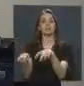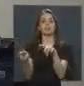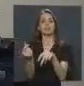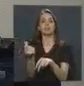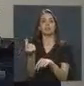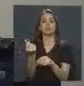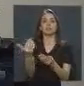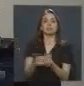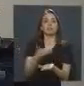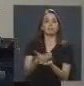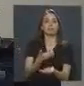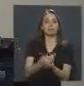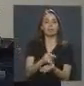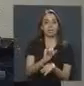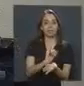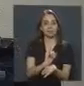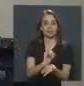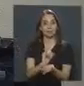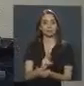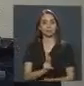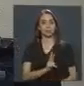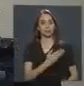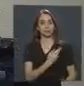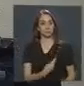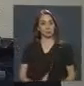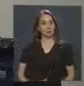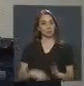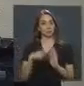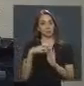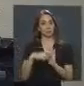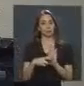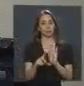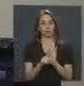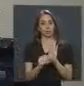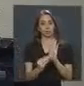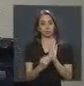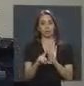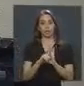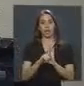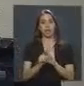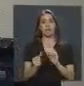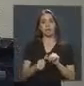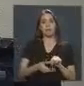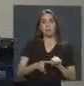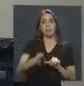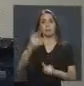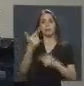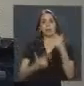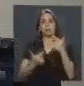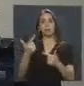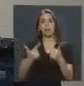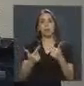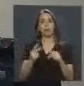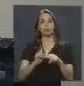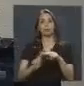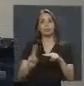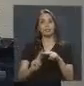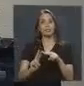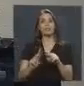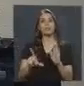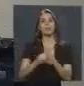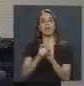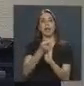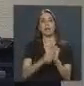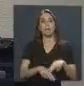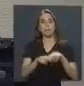institución. Además, señor presidente, el proyecto de ley consagra en una ley permanente lo que ha sido una política implementada vía ley de